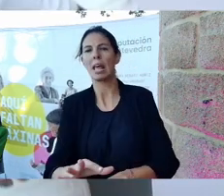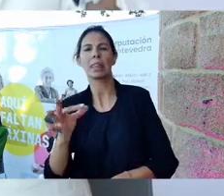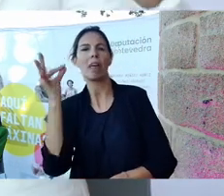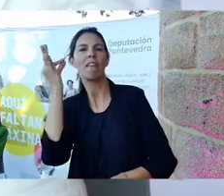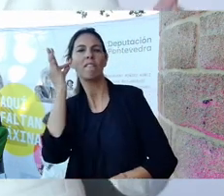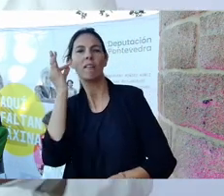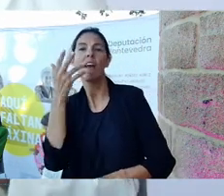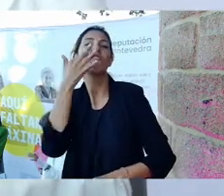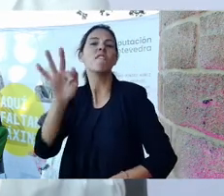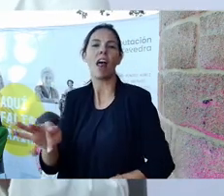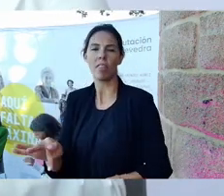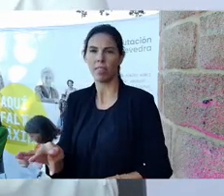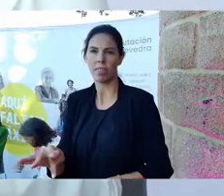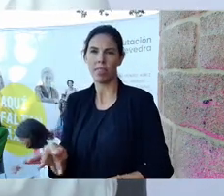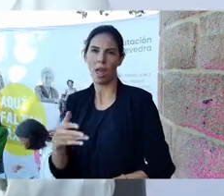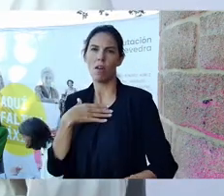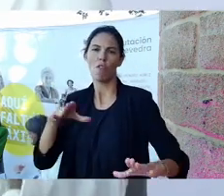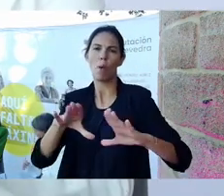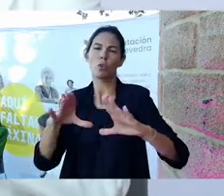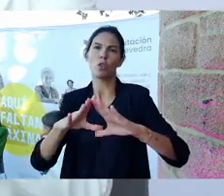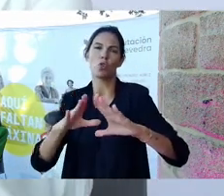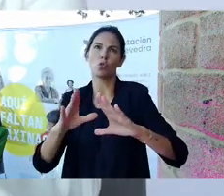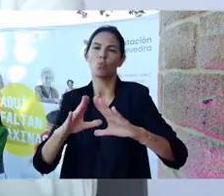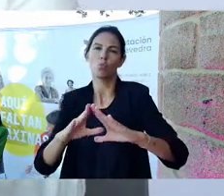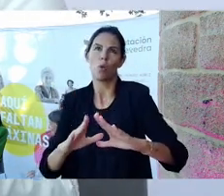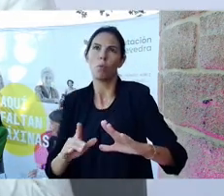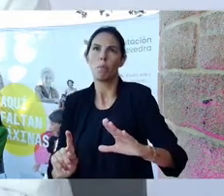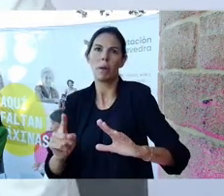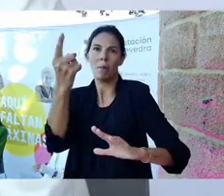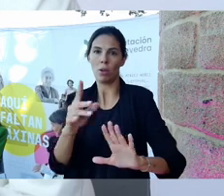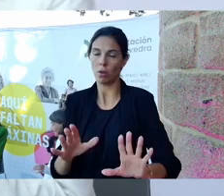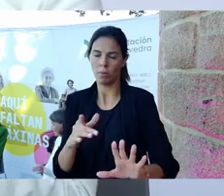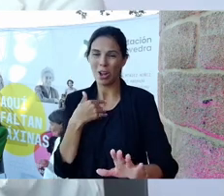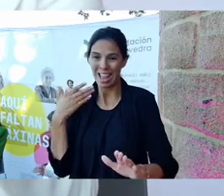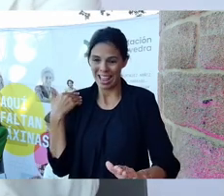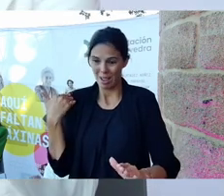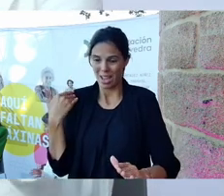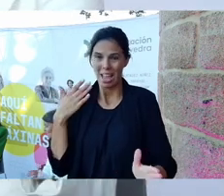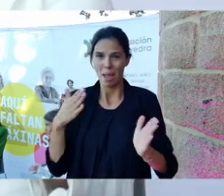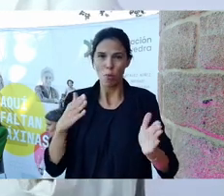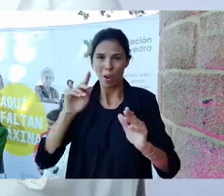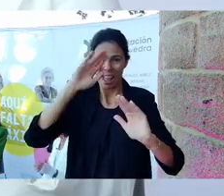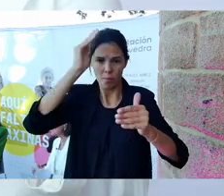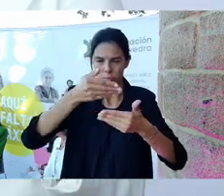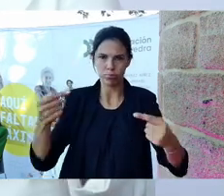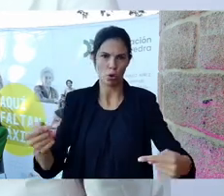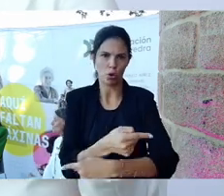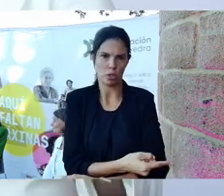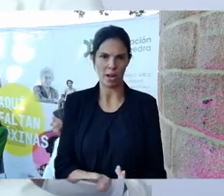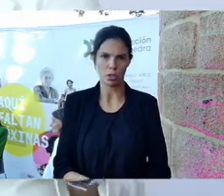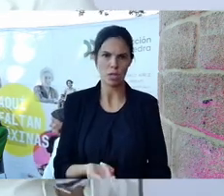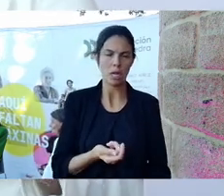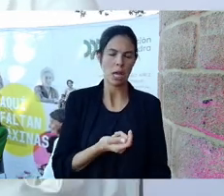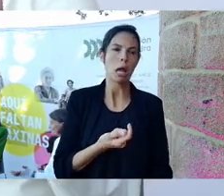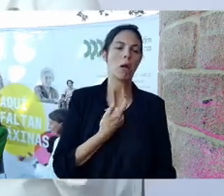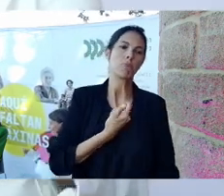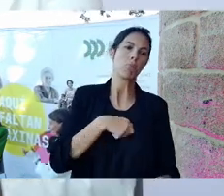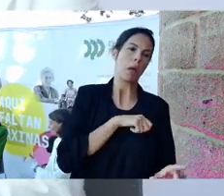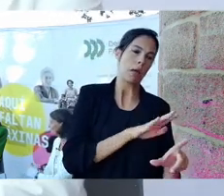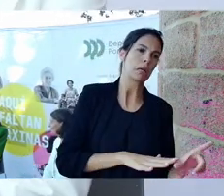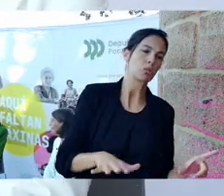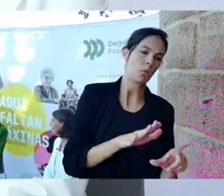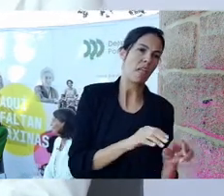que Francia es el paradigma del feminismo, pues en la Alta Edad Media no lo era en absoluto, era lo contrario. El territorio cristiano español era mucho